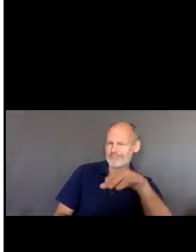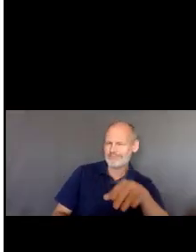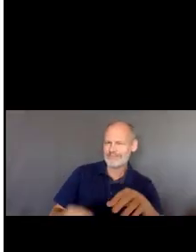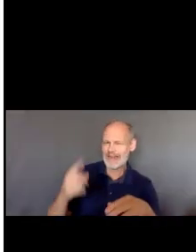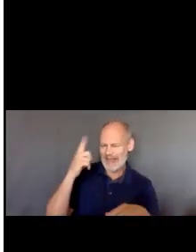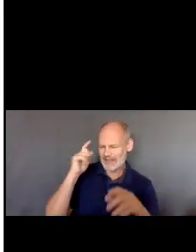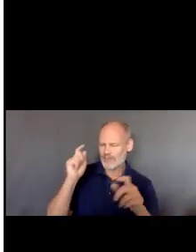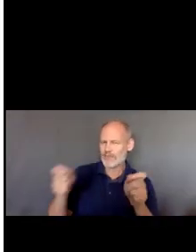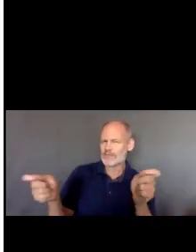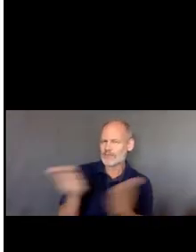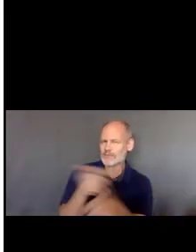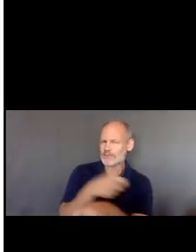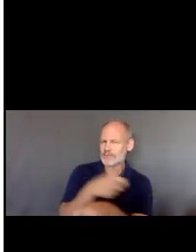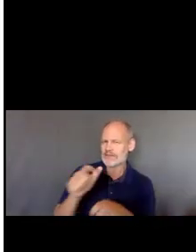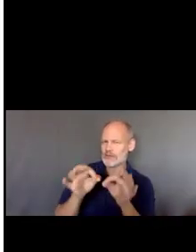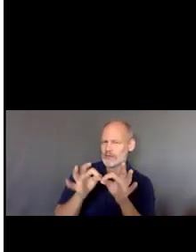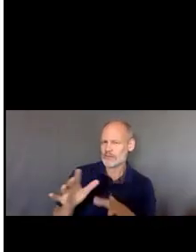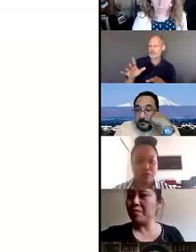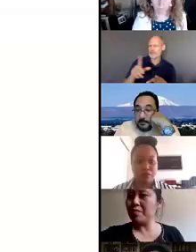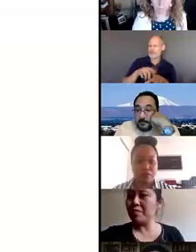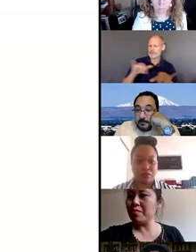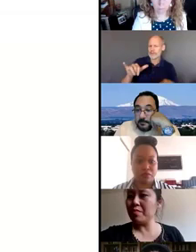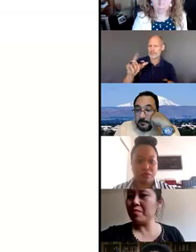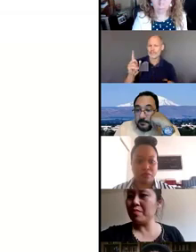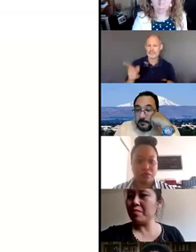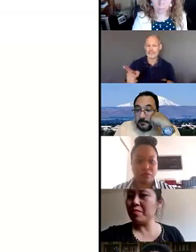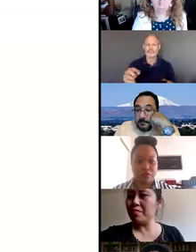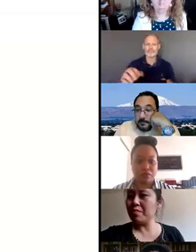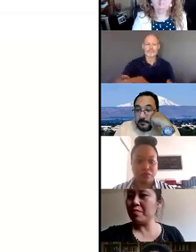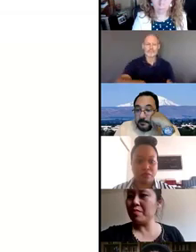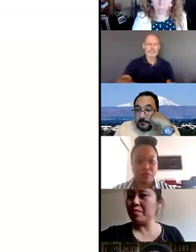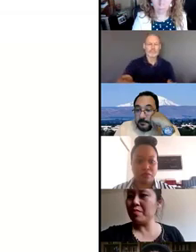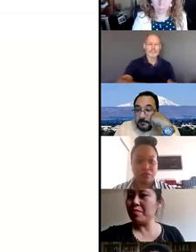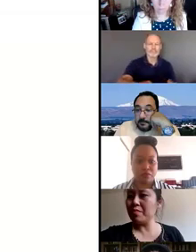rapidísimo mientras se hace la siguiente ponencia.